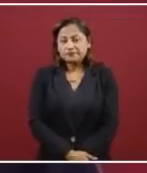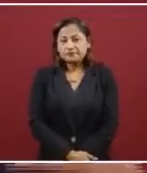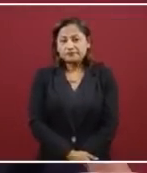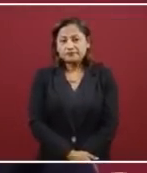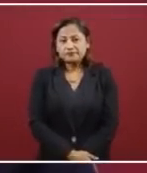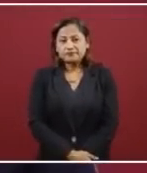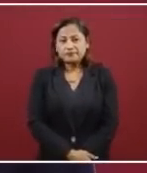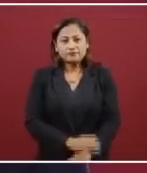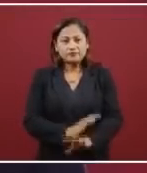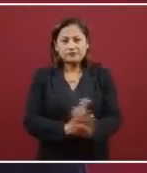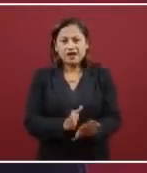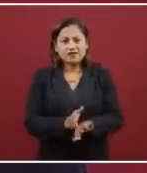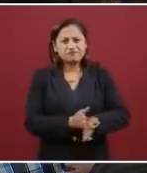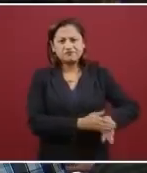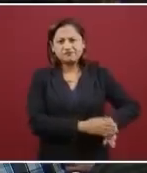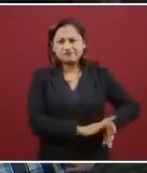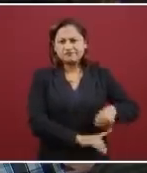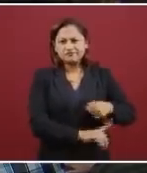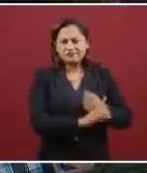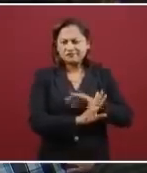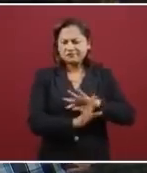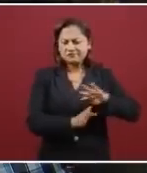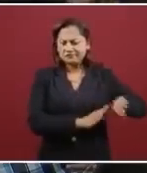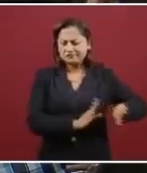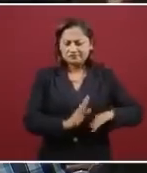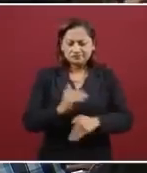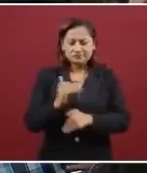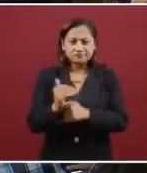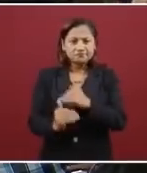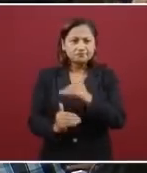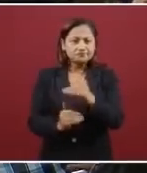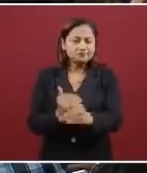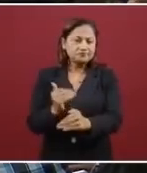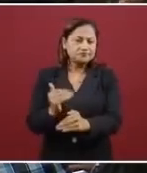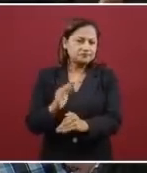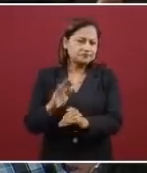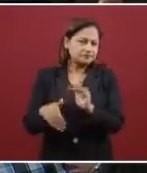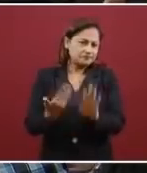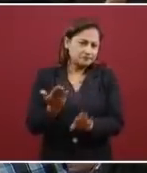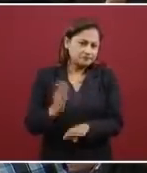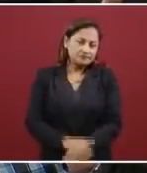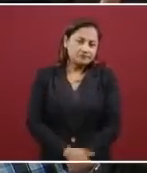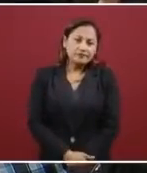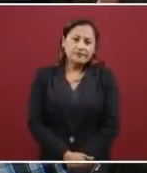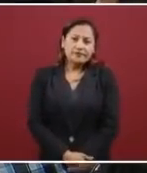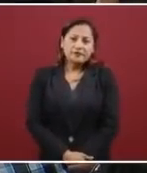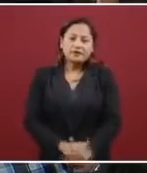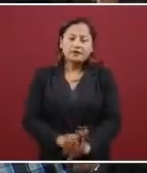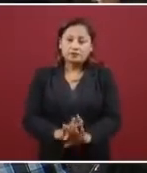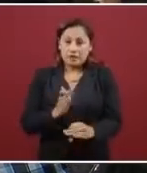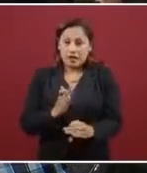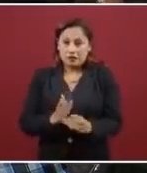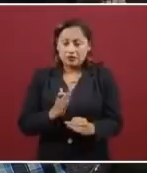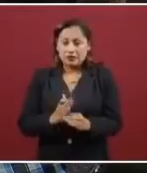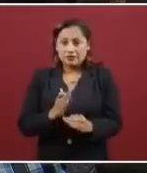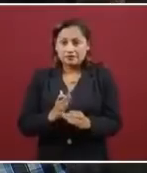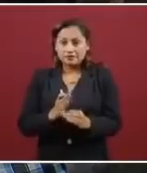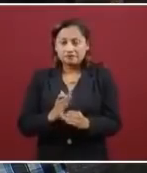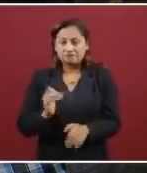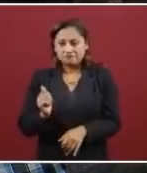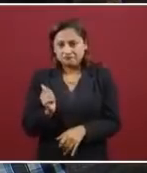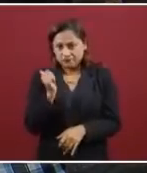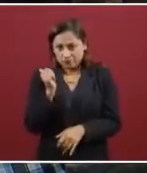ya vamos avanzando, poco a poco. Defendió el proyecto y dijo que es viable en todos sentidos y una